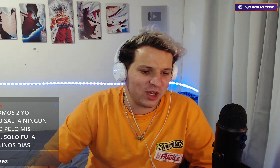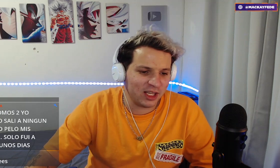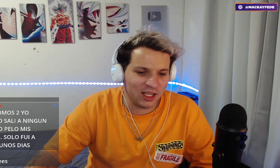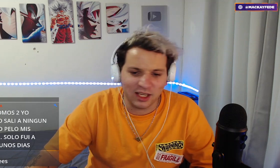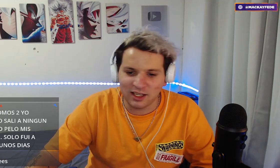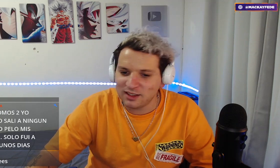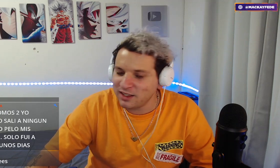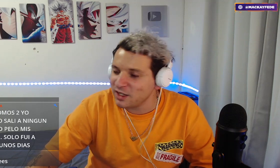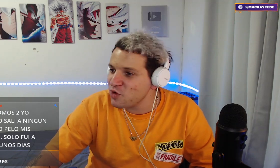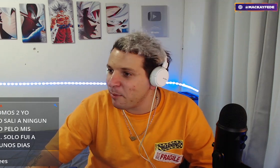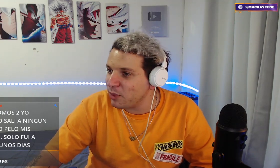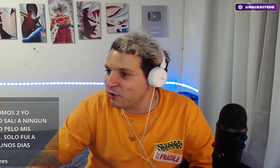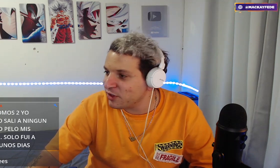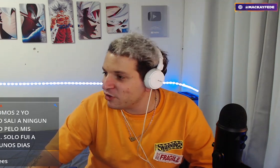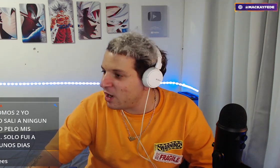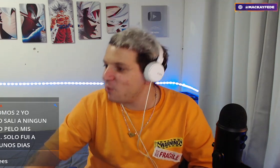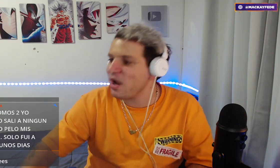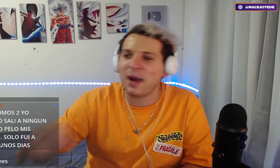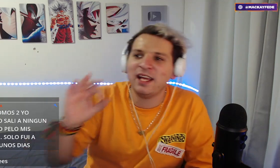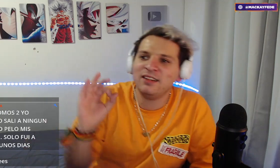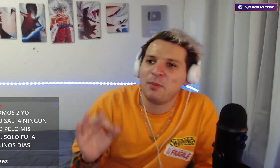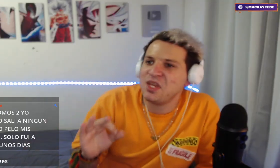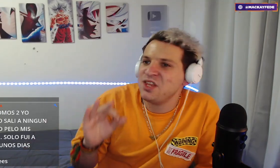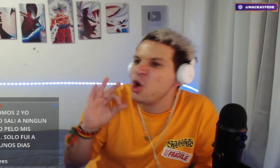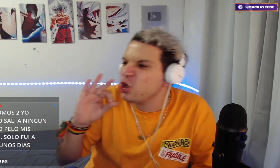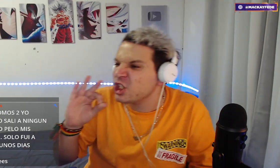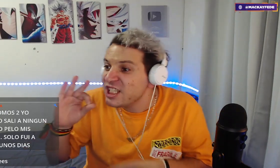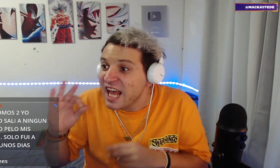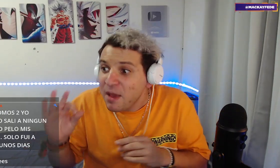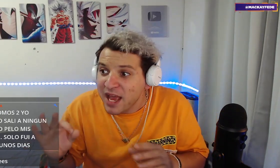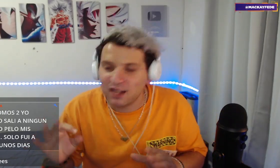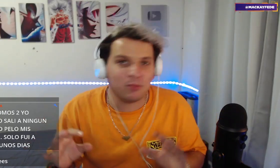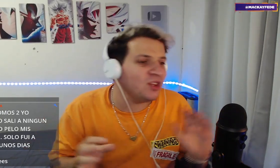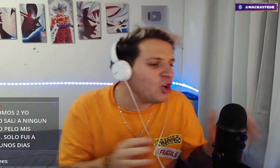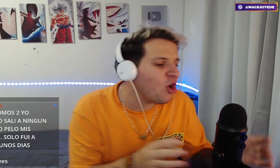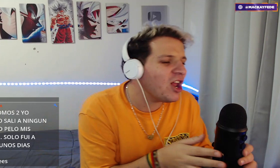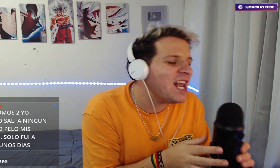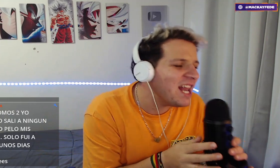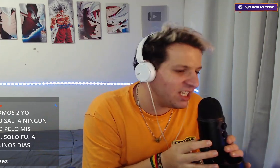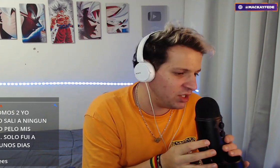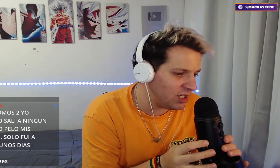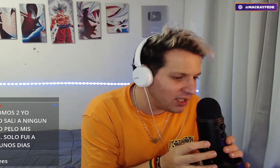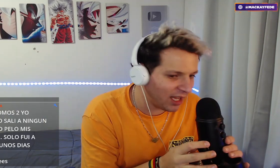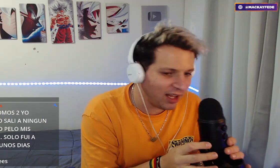¿Cómo es esto de que una profesora, una maestra pidió semen,